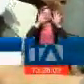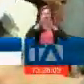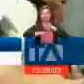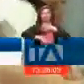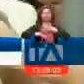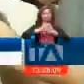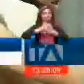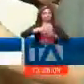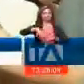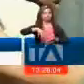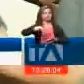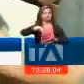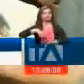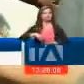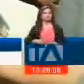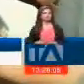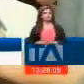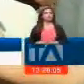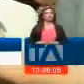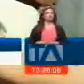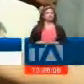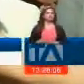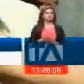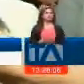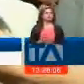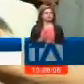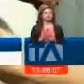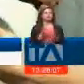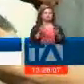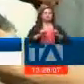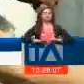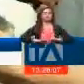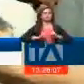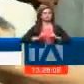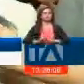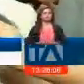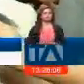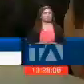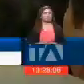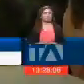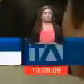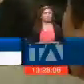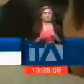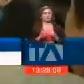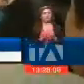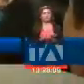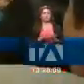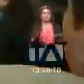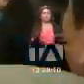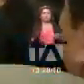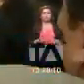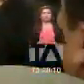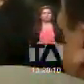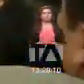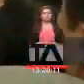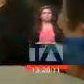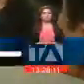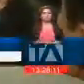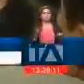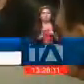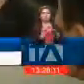todas las dudas para que ya podamos los consejeros terminar este asunto. Debemos depurar y autodepurar